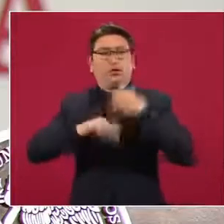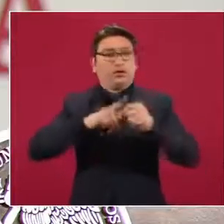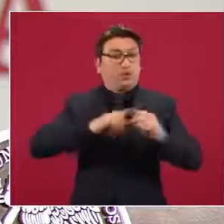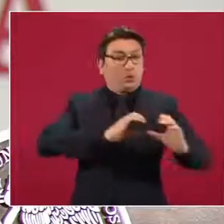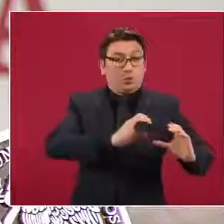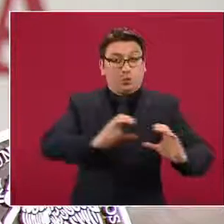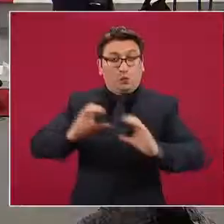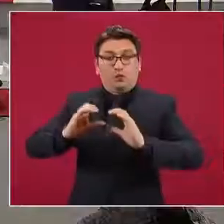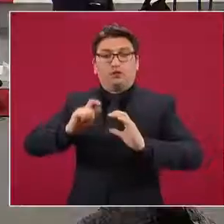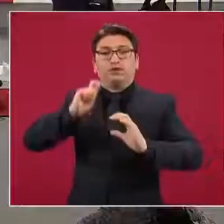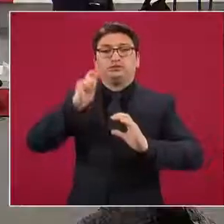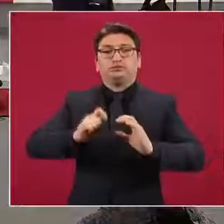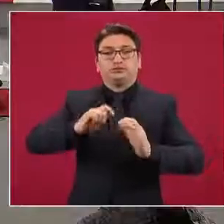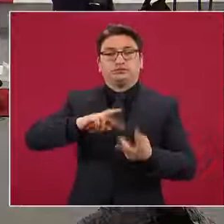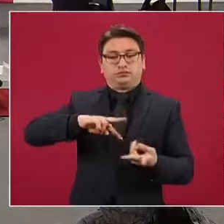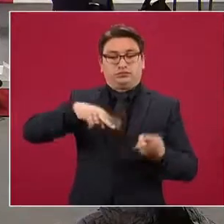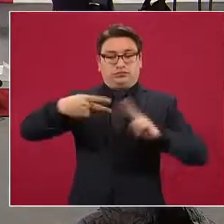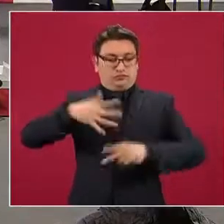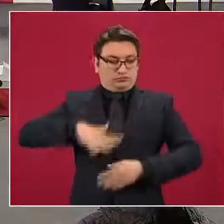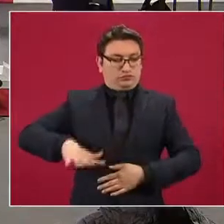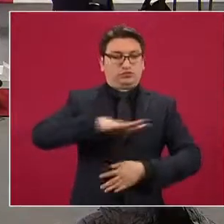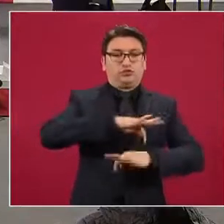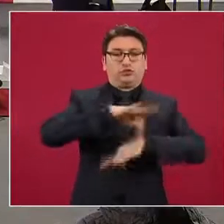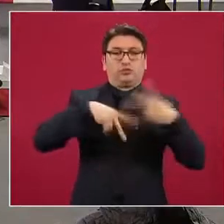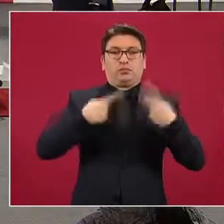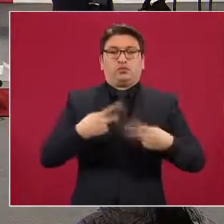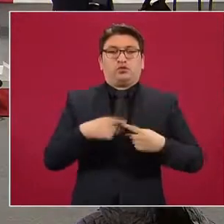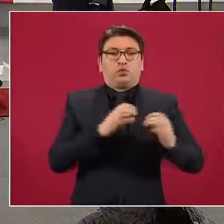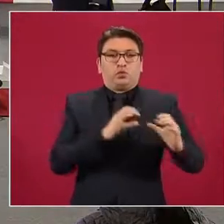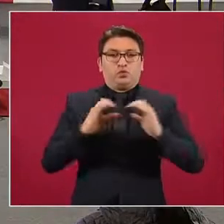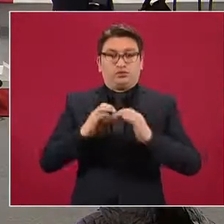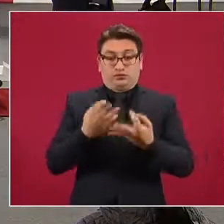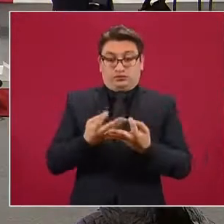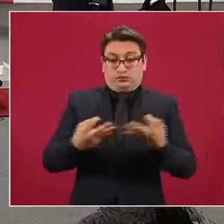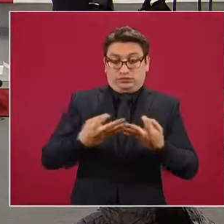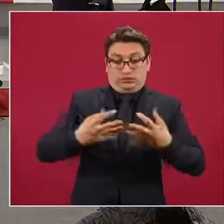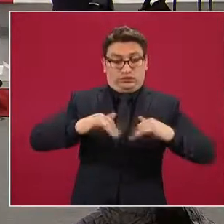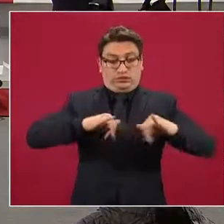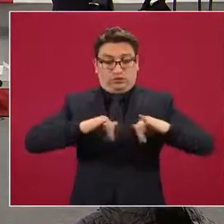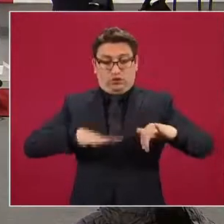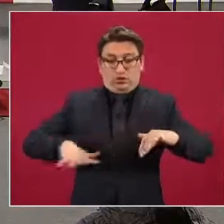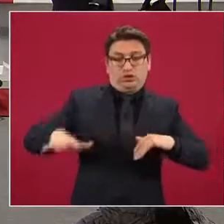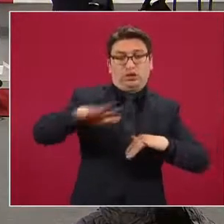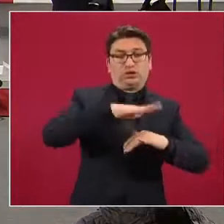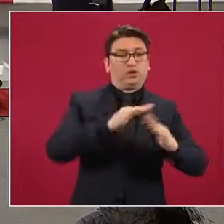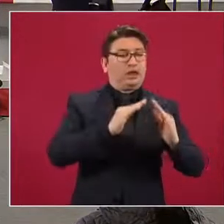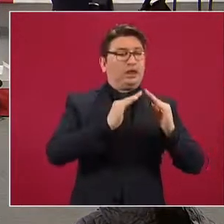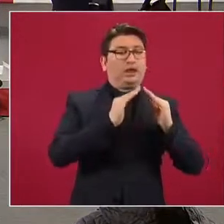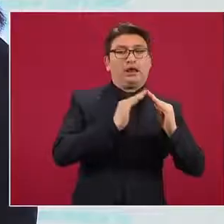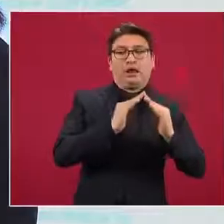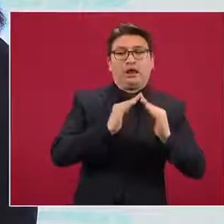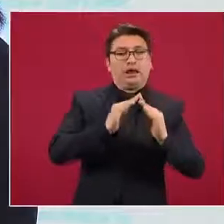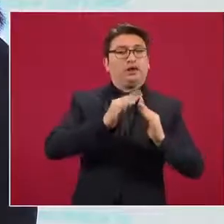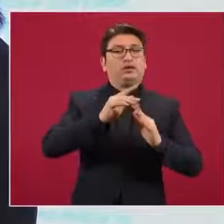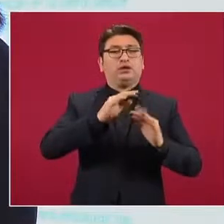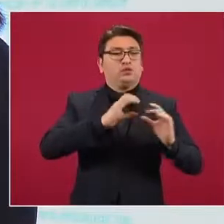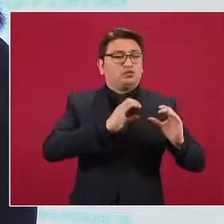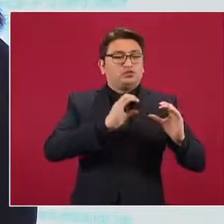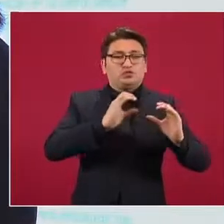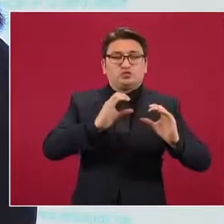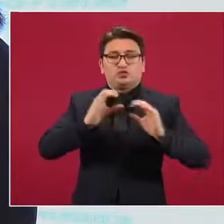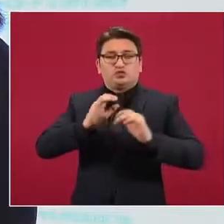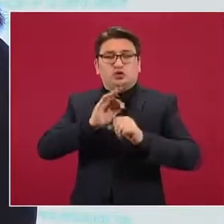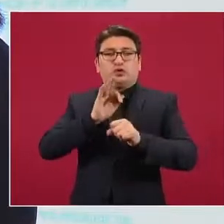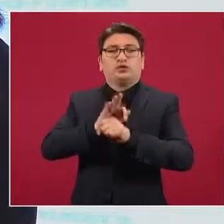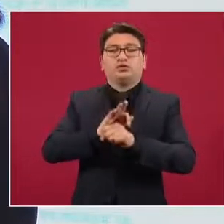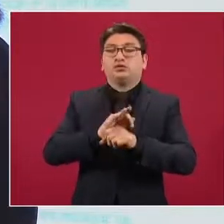nos cuidamos todas y todos. La tierra y el territorio, nuestra casa común, deben ser cuidadosos y protegidos